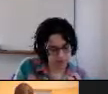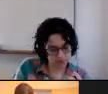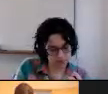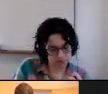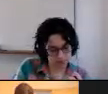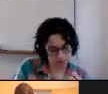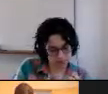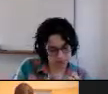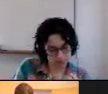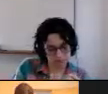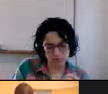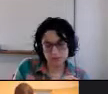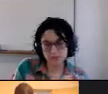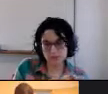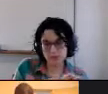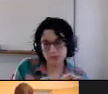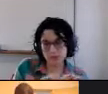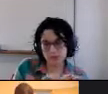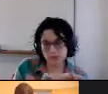¿Qué se les ocurre?